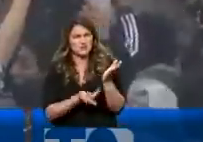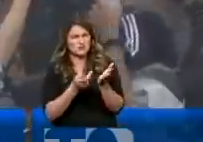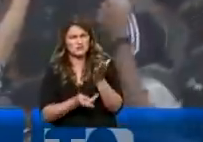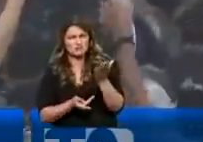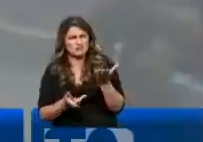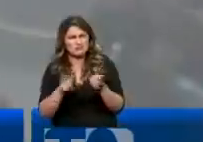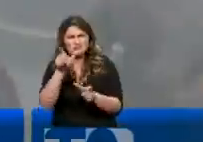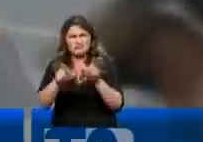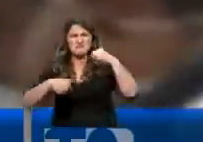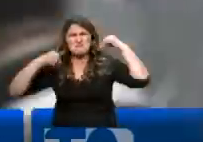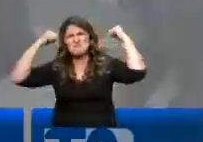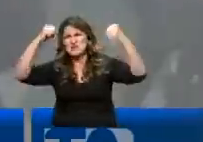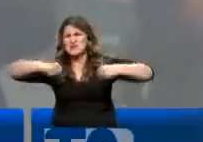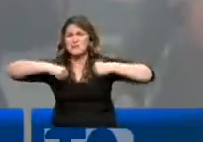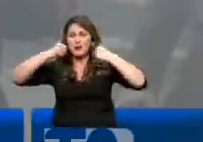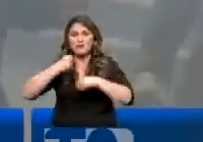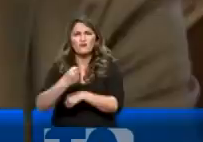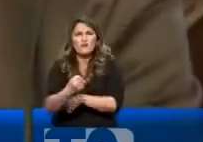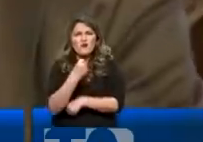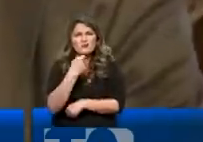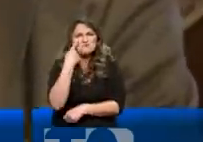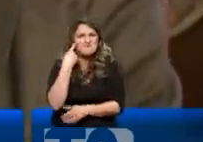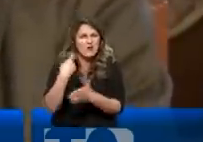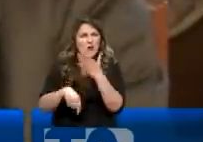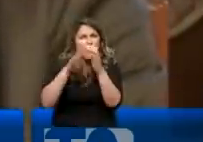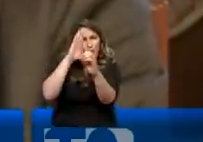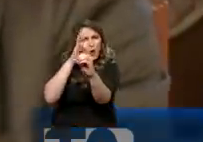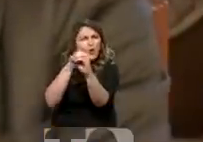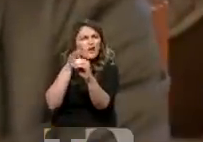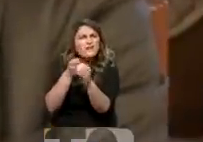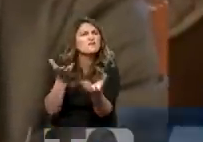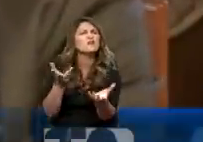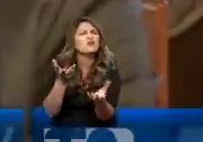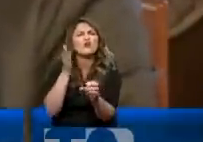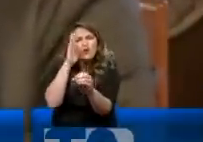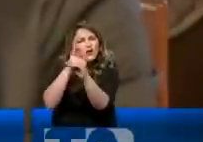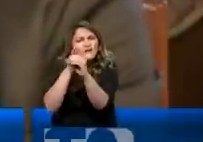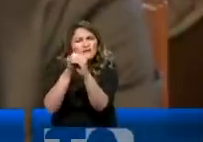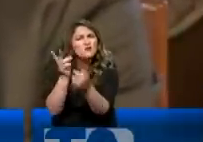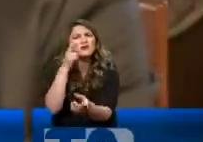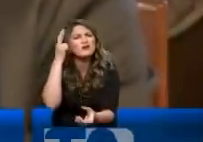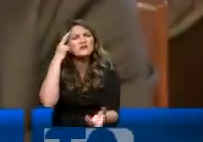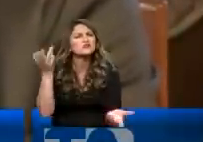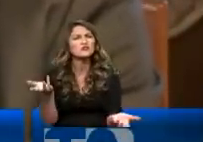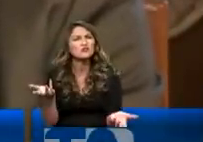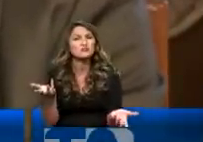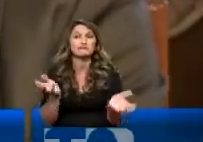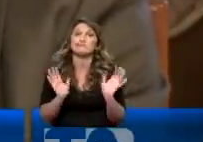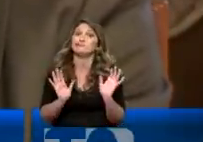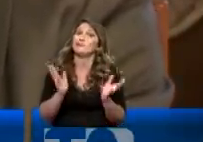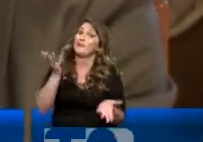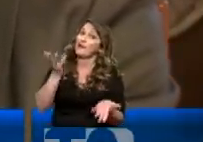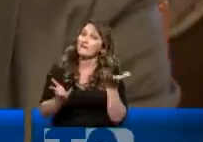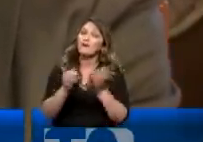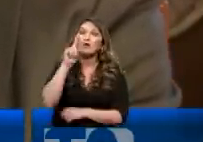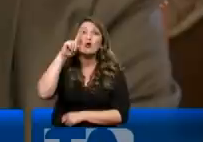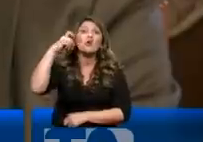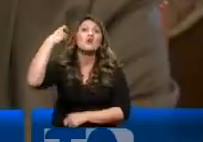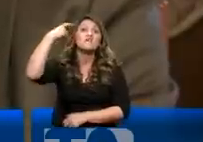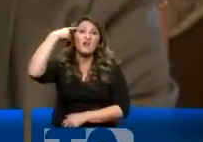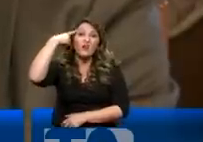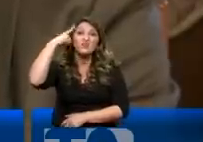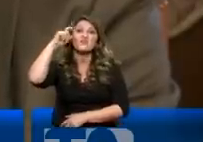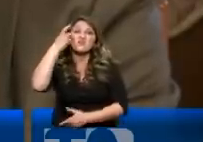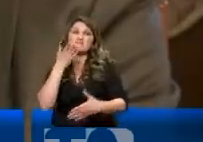intenciones de los que sembraron el caos en las calles. ¿Cuáles eran las intenciones? ¿Desestabilizar un orden